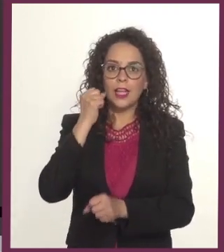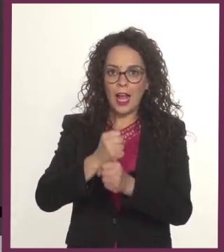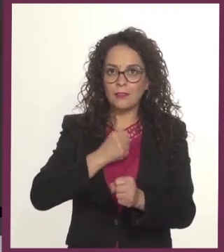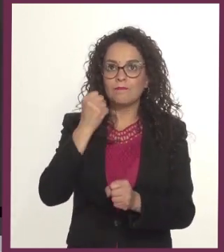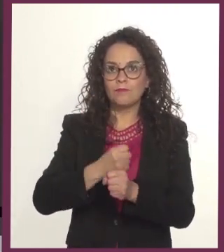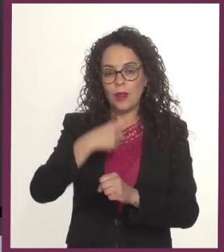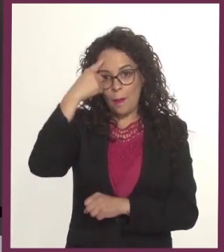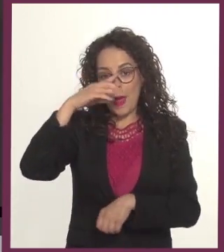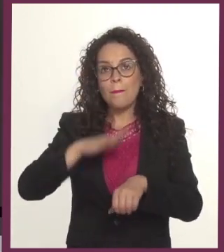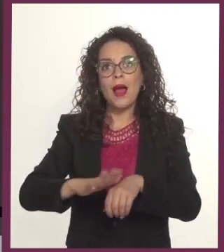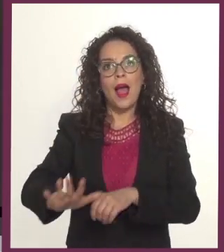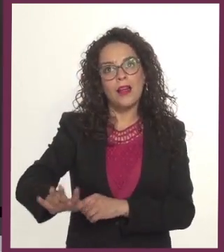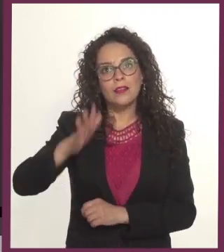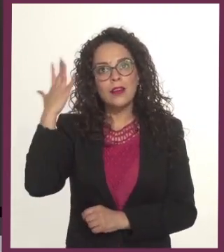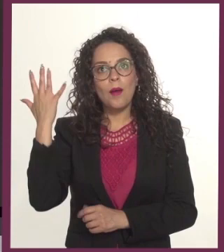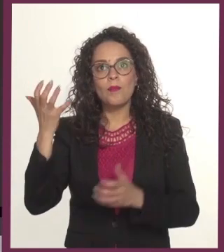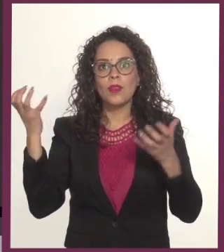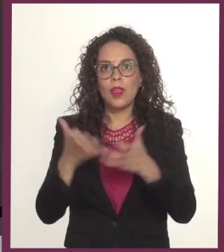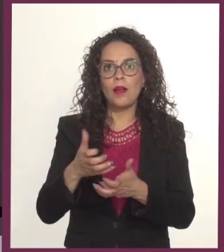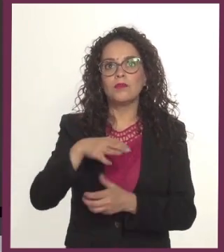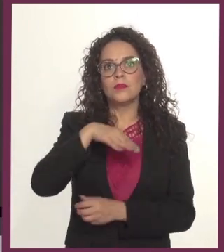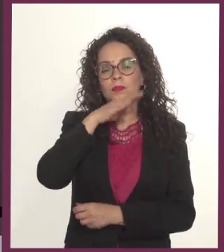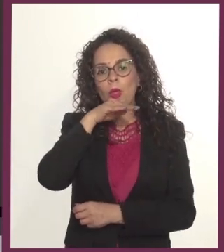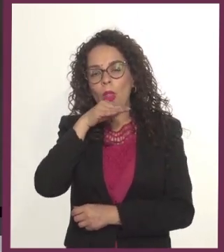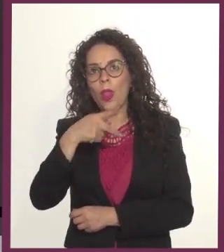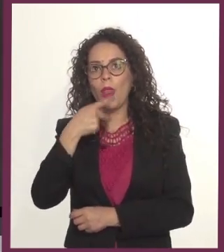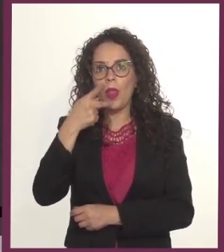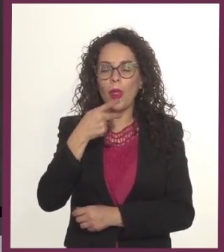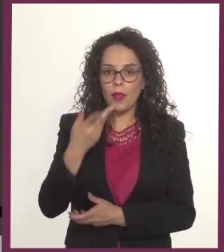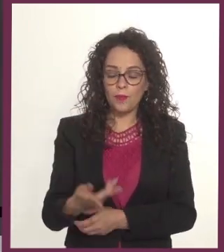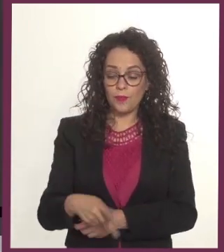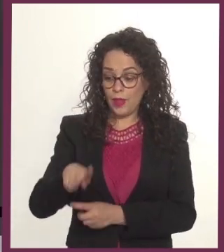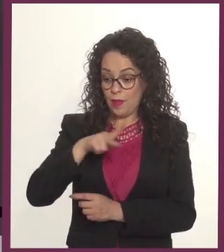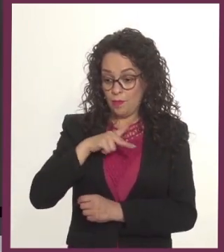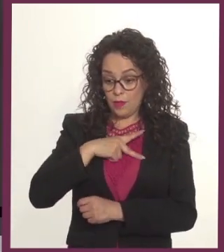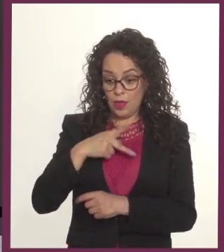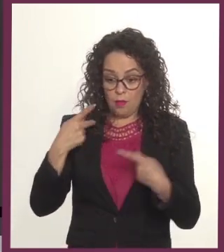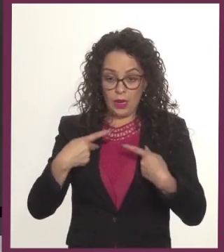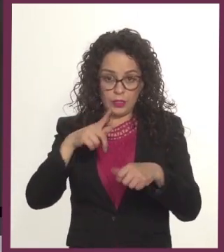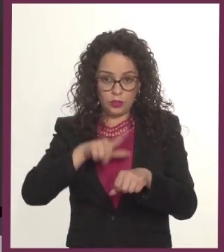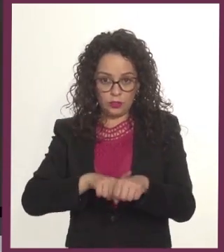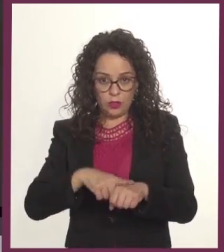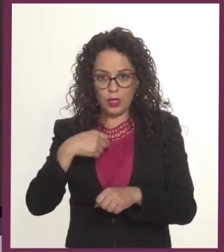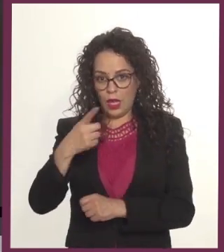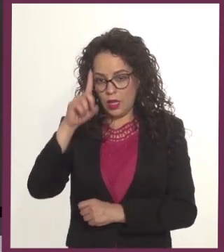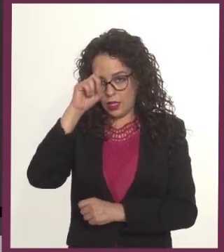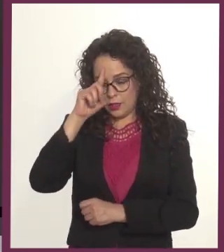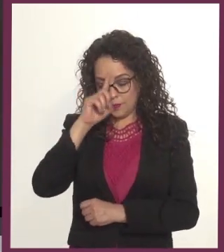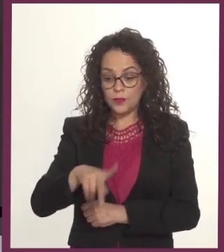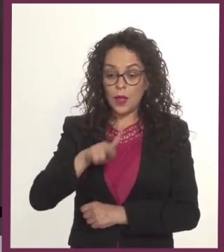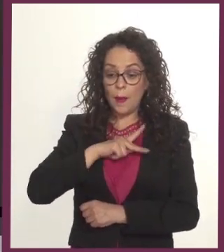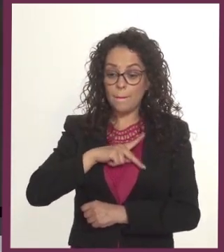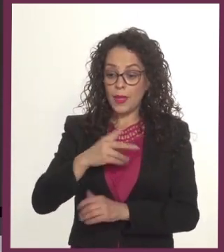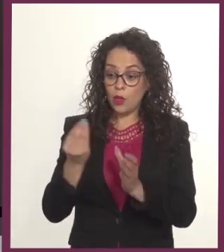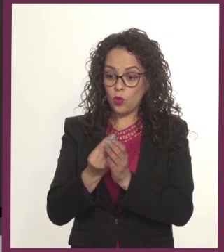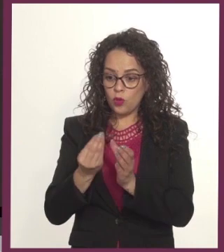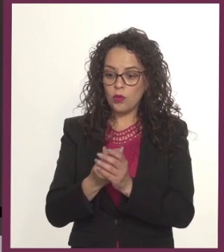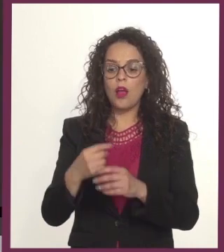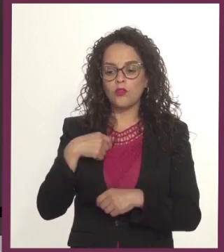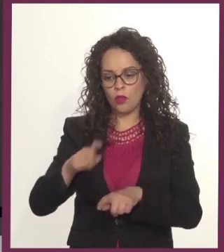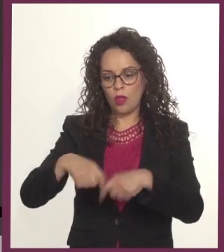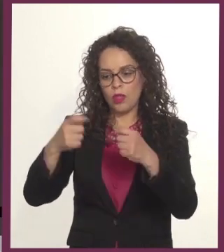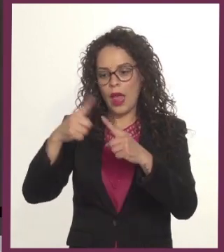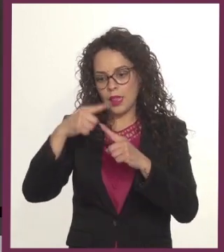de crear uno, que todos podemos crear uno, buscamos uno que ya existe y lo practicamos y lo